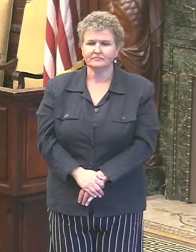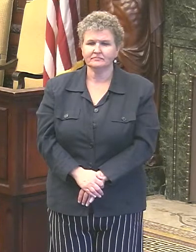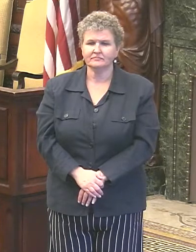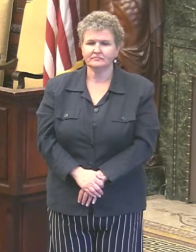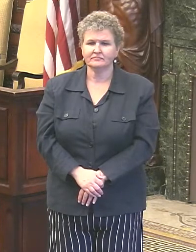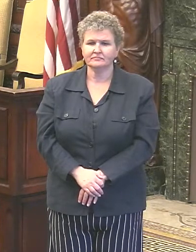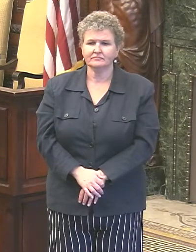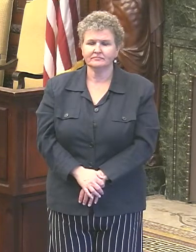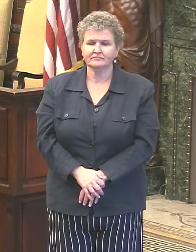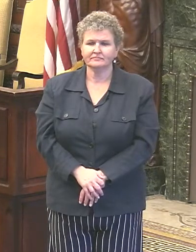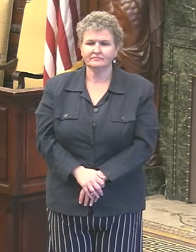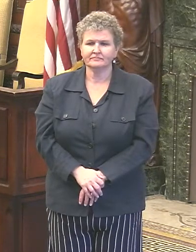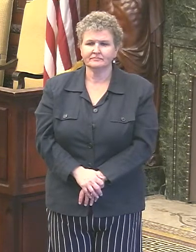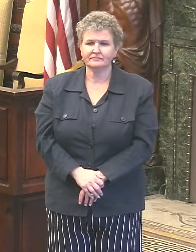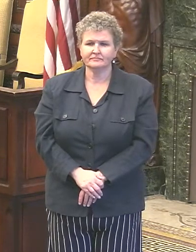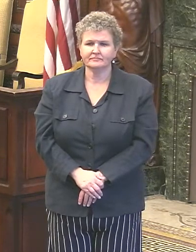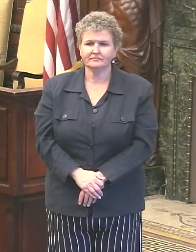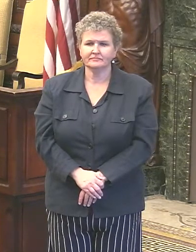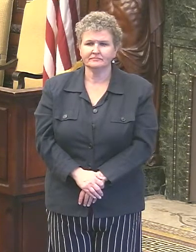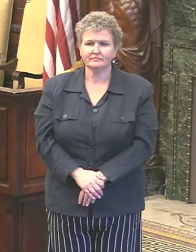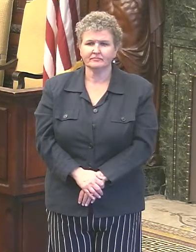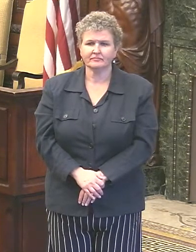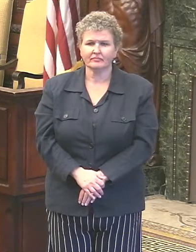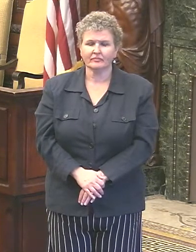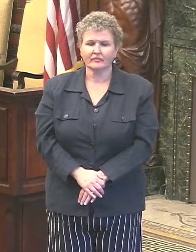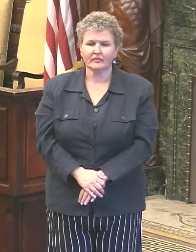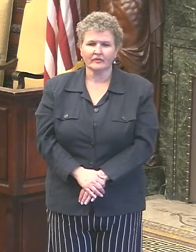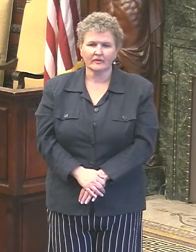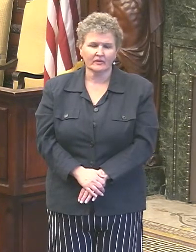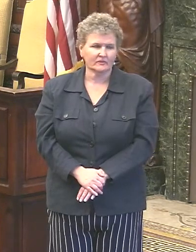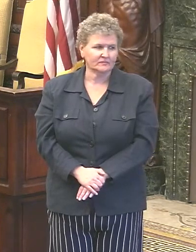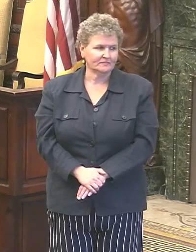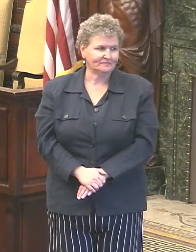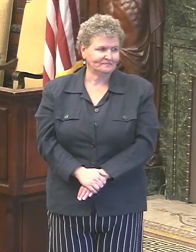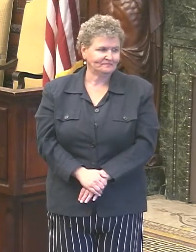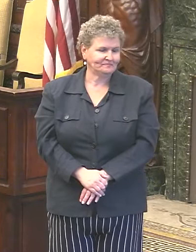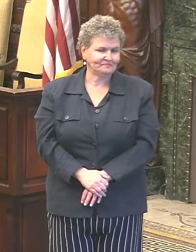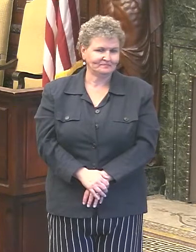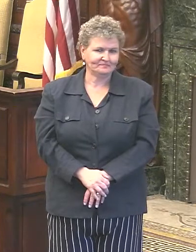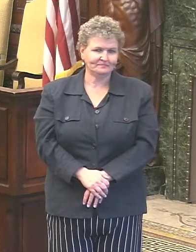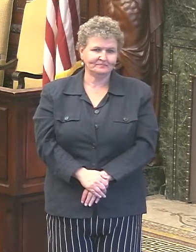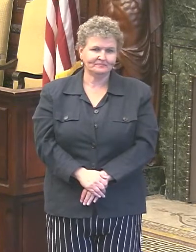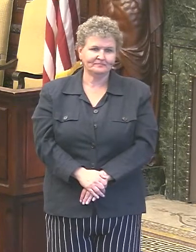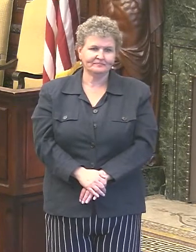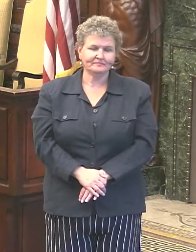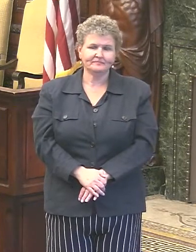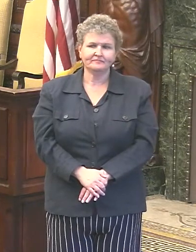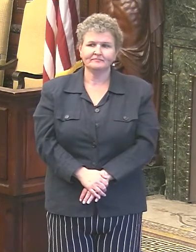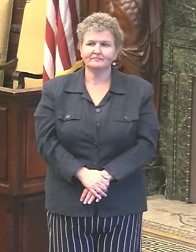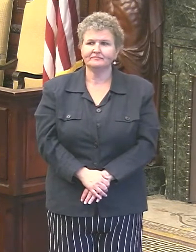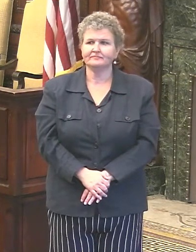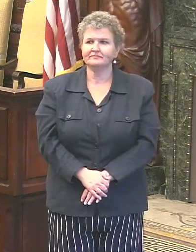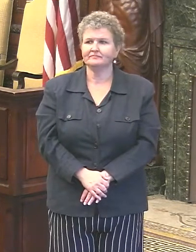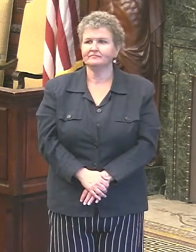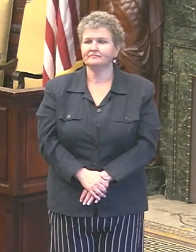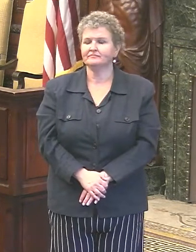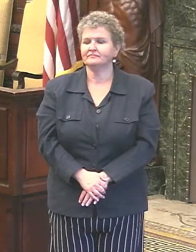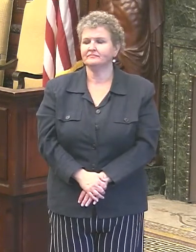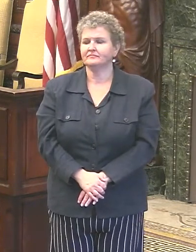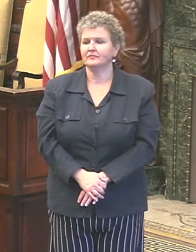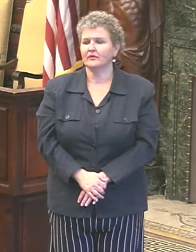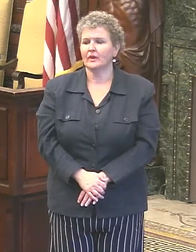mensaje para esos padres y que me diga cómo ellos han manejado, digamos, esta reapertura